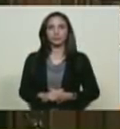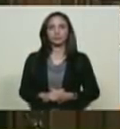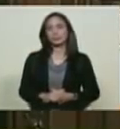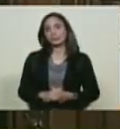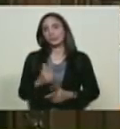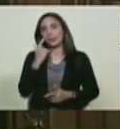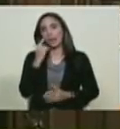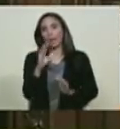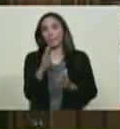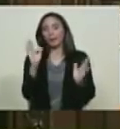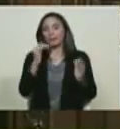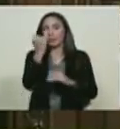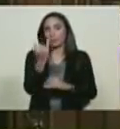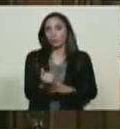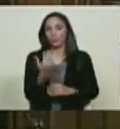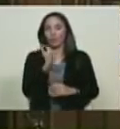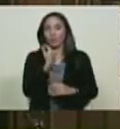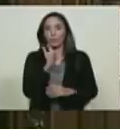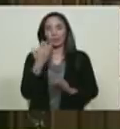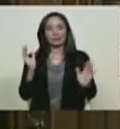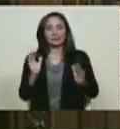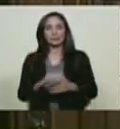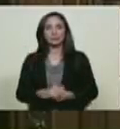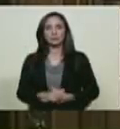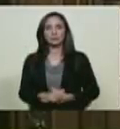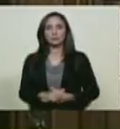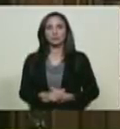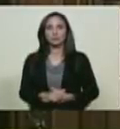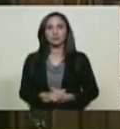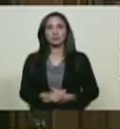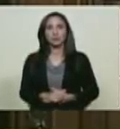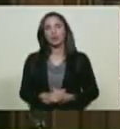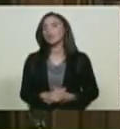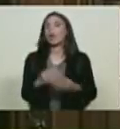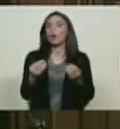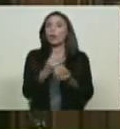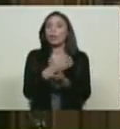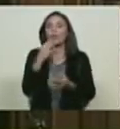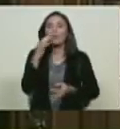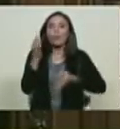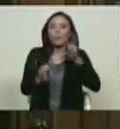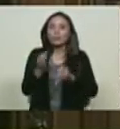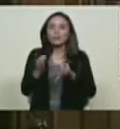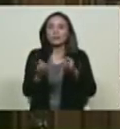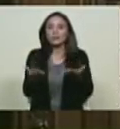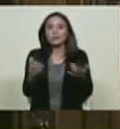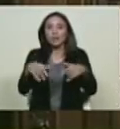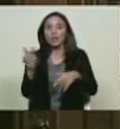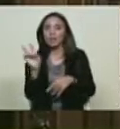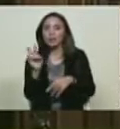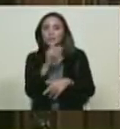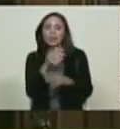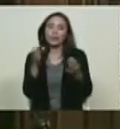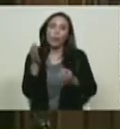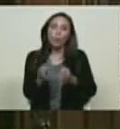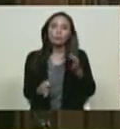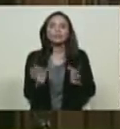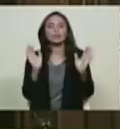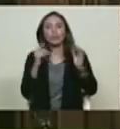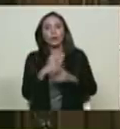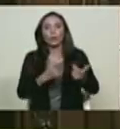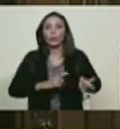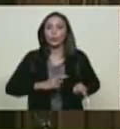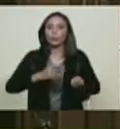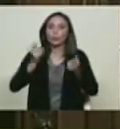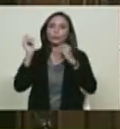Simula una enfermedad y se pone flaquita. Y la compasión de la justicia venezolana la envía a